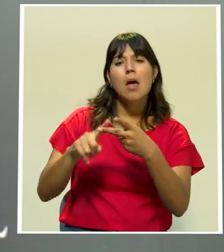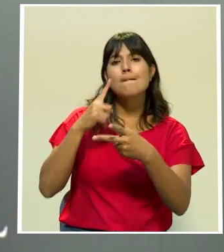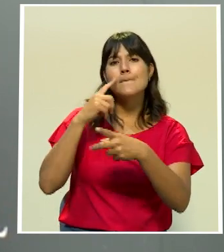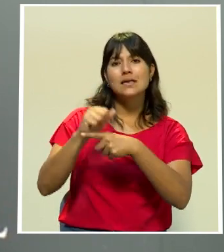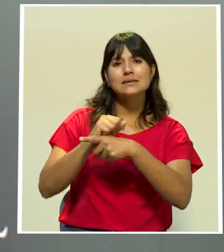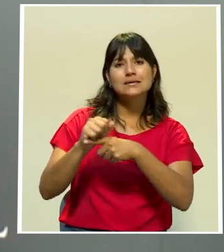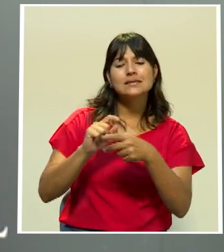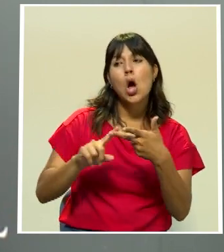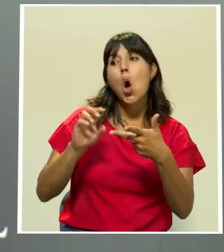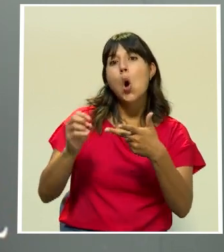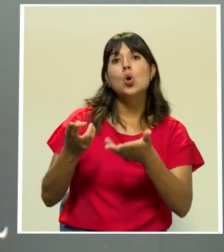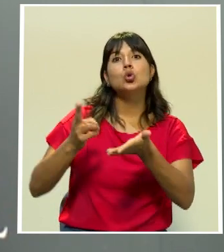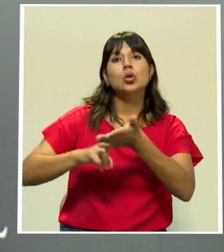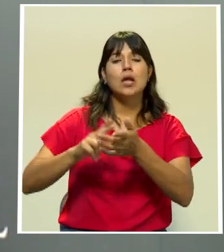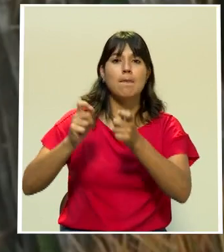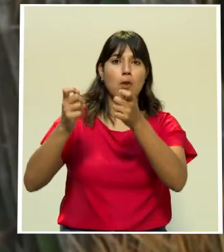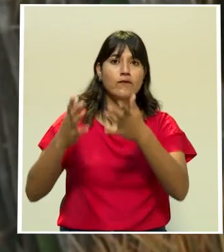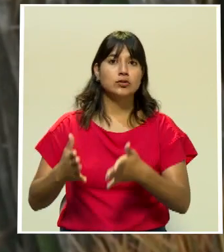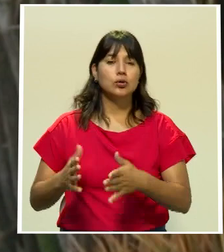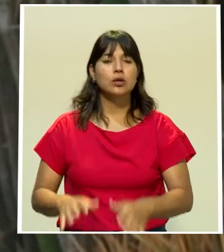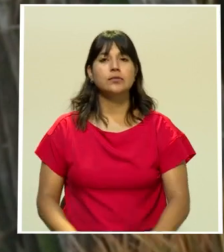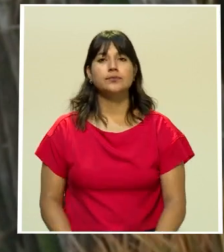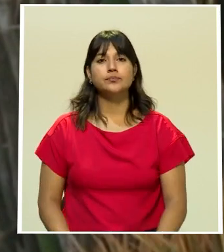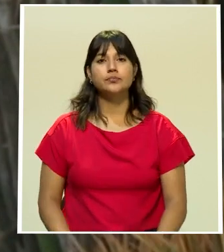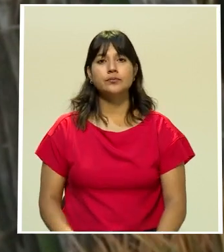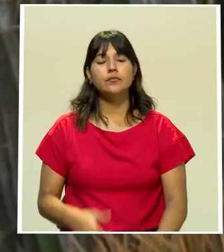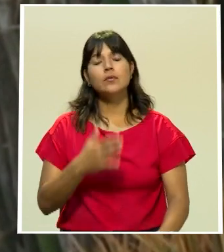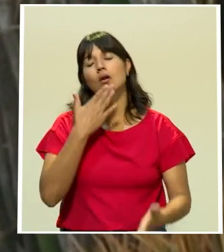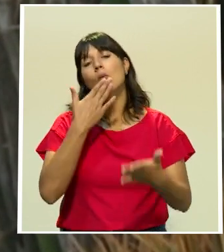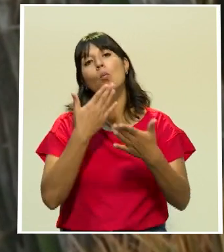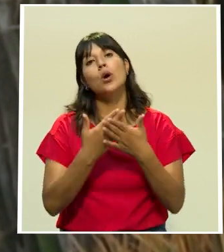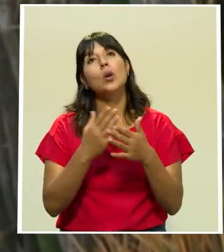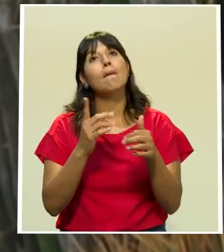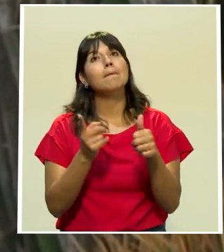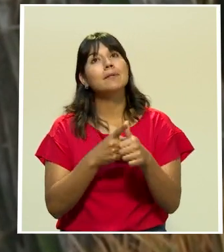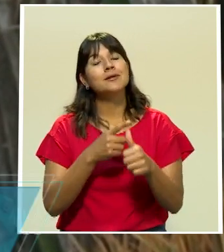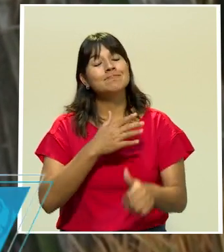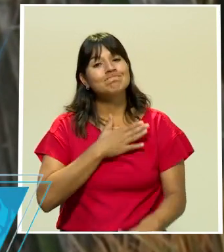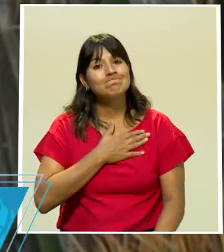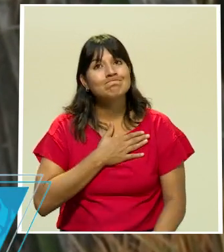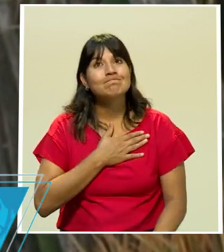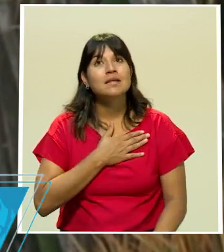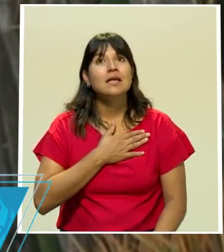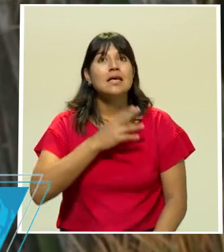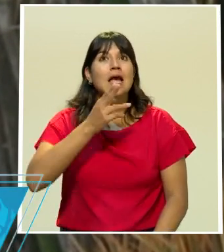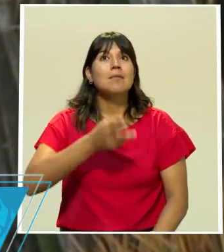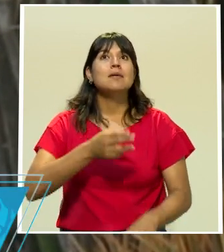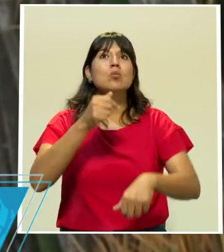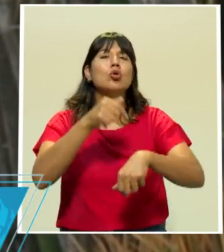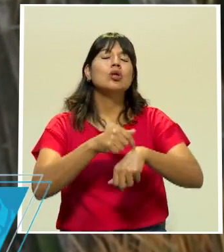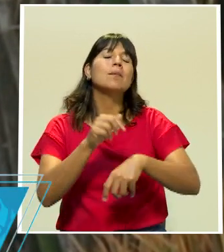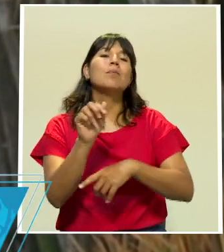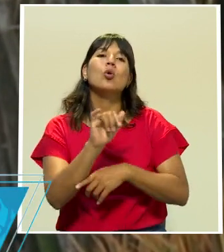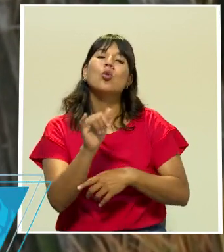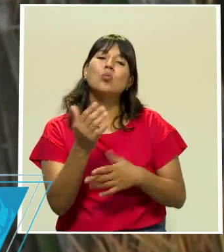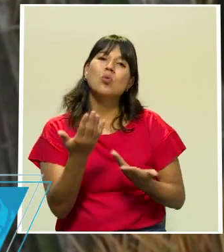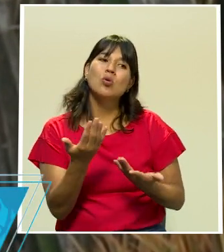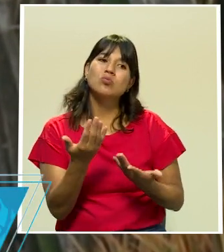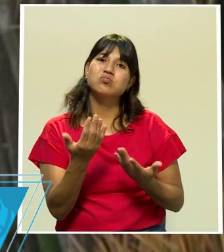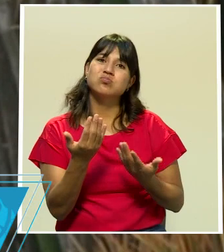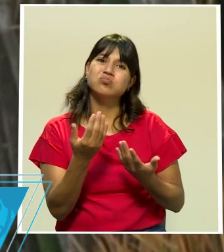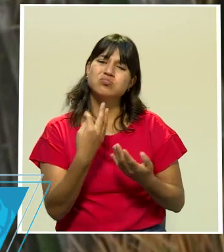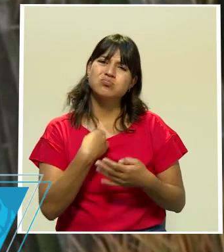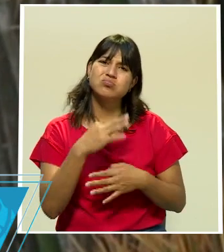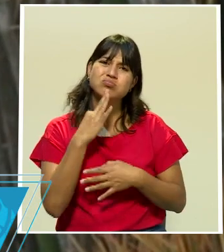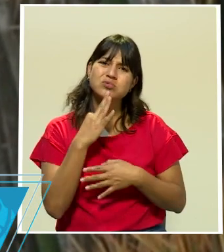o para contratación de profesores. Bueno, primero hay como un pesar y a la vez como una pequeña decepción de que tanto trabajo